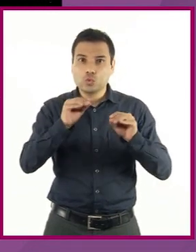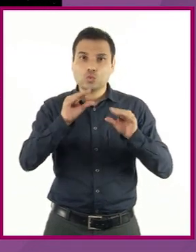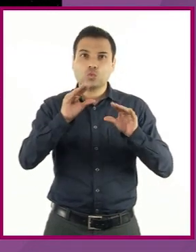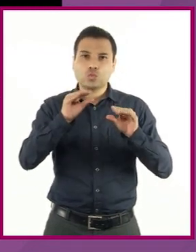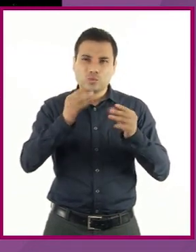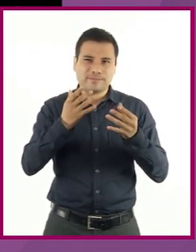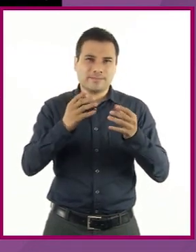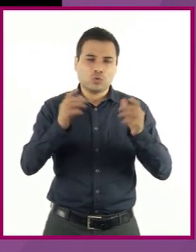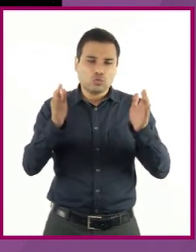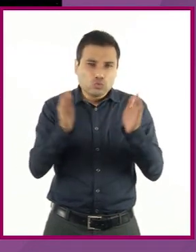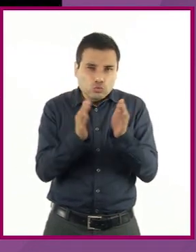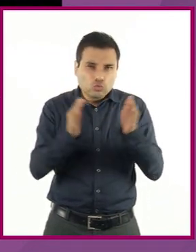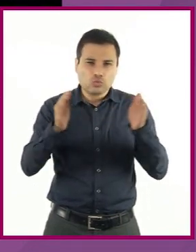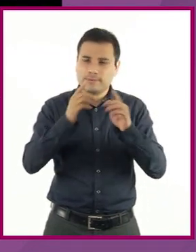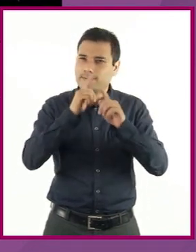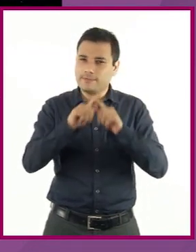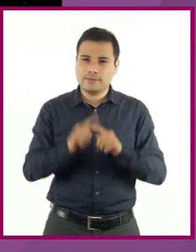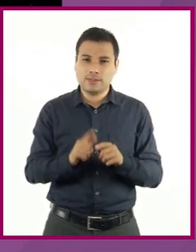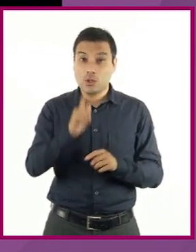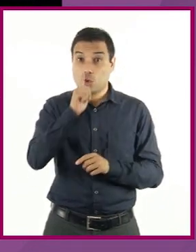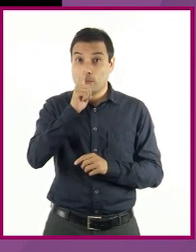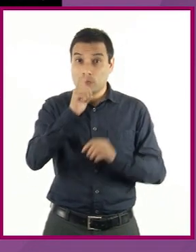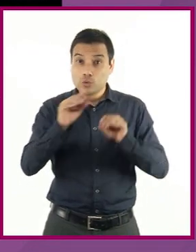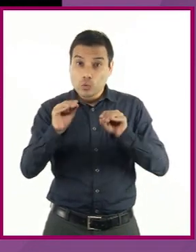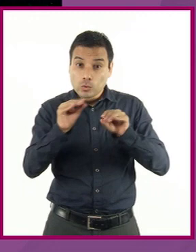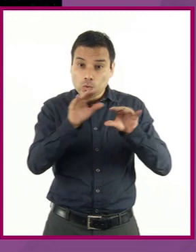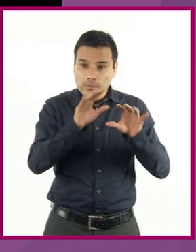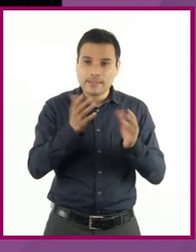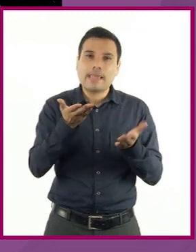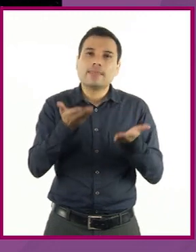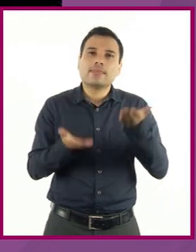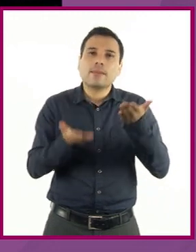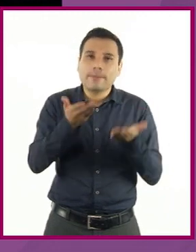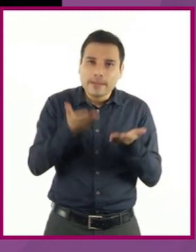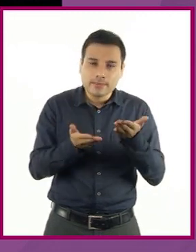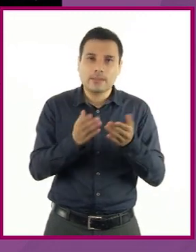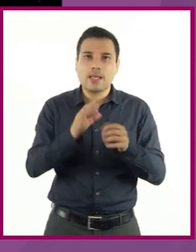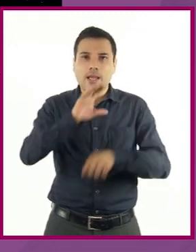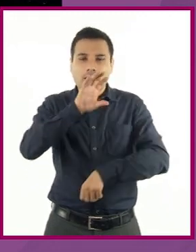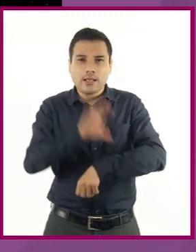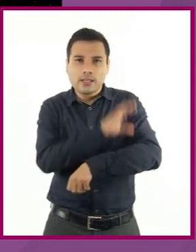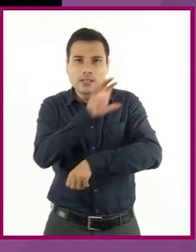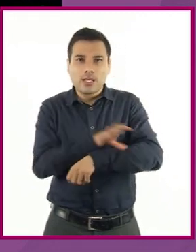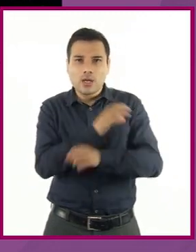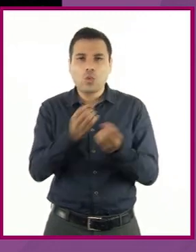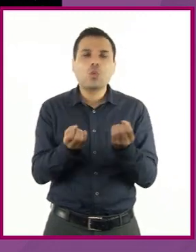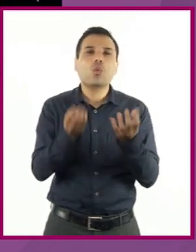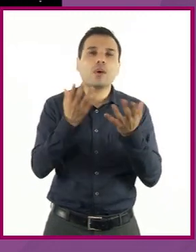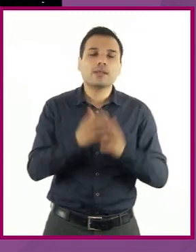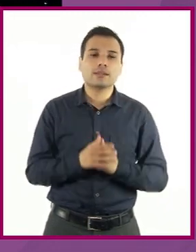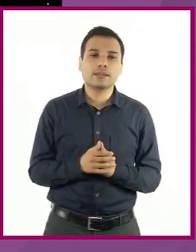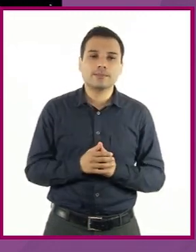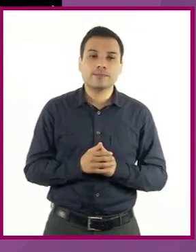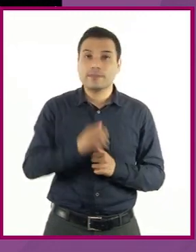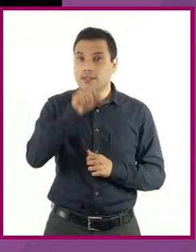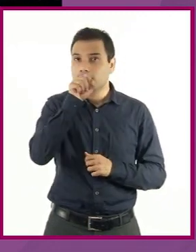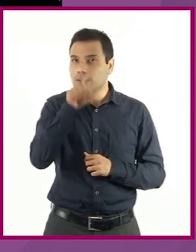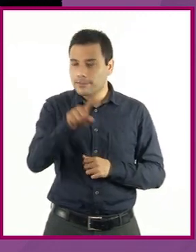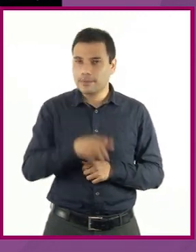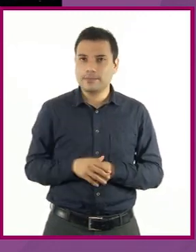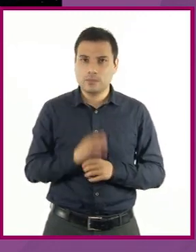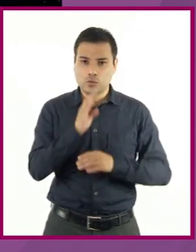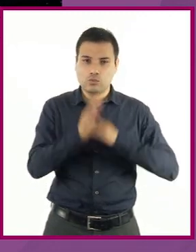diferentes tamaños. La luminosidad o brillo depende de la cantidad de energía que despiden y de la distancia a la que